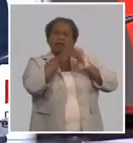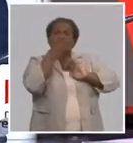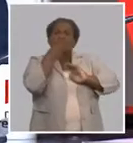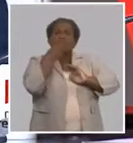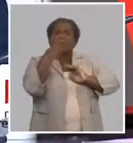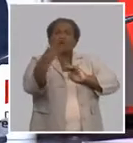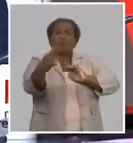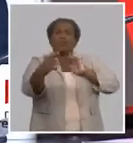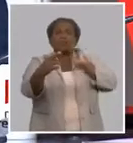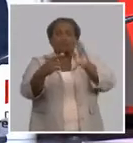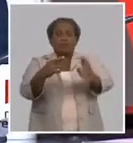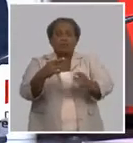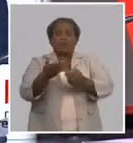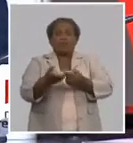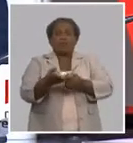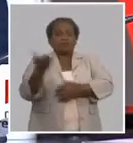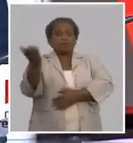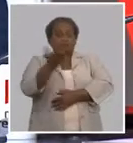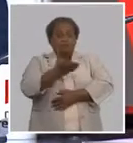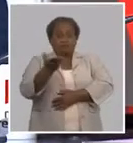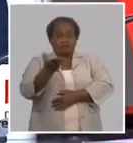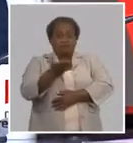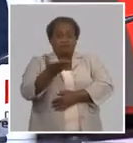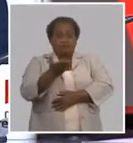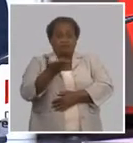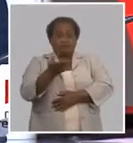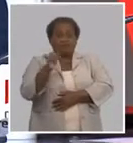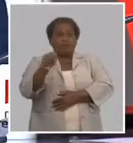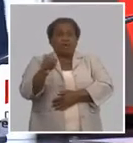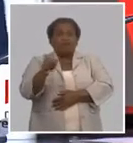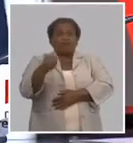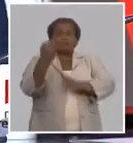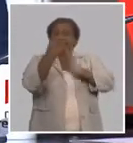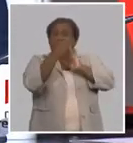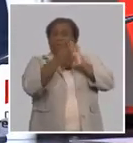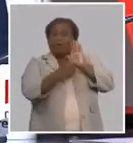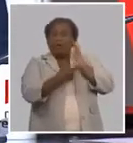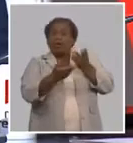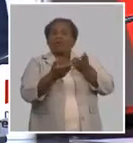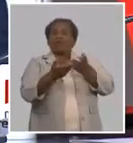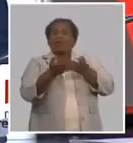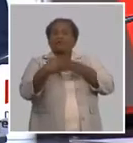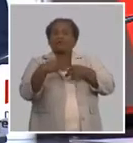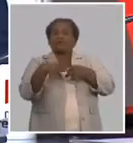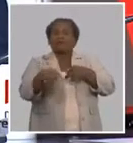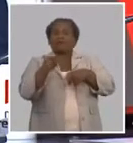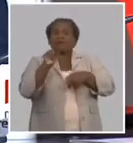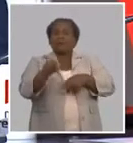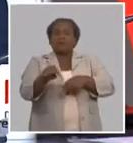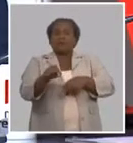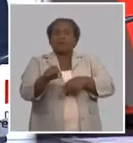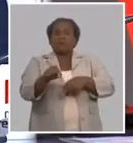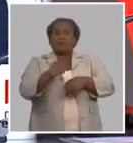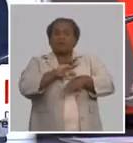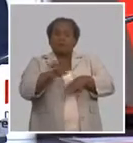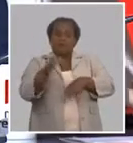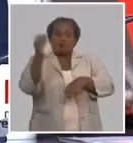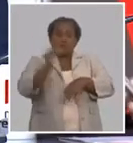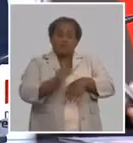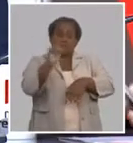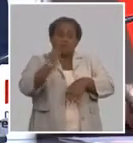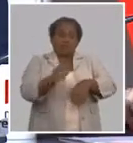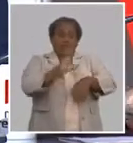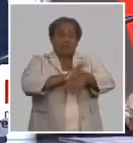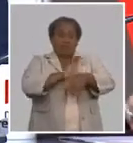respuesta de forma inmediata a cualquier actividad que llegará a nuestro país relacionada con esta pandemia